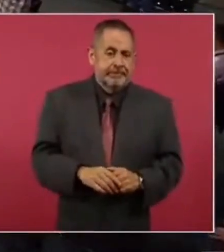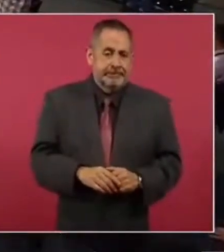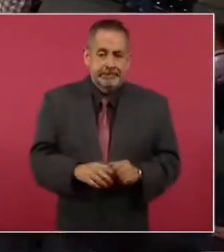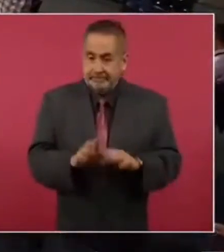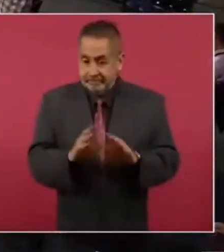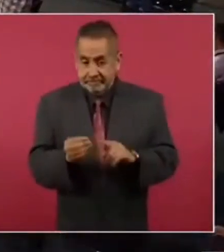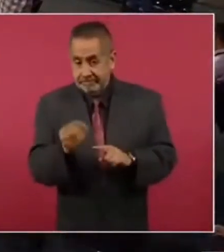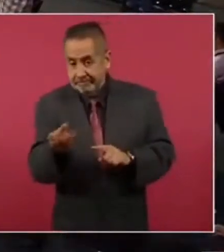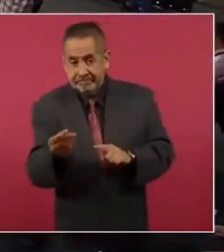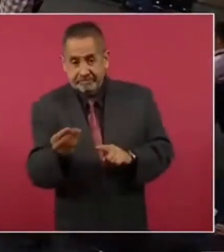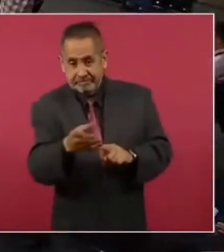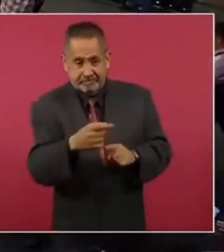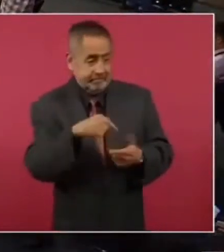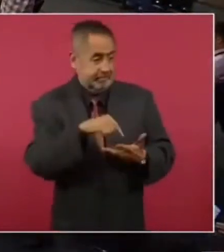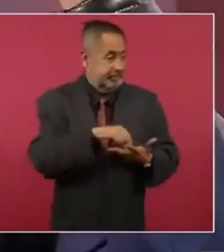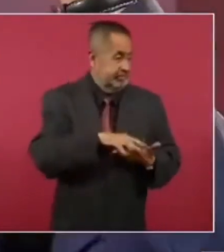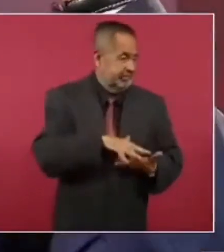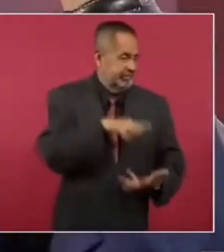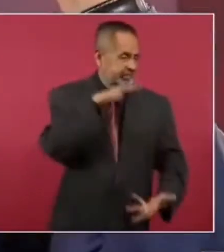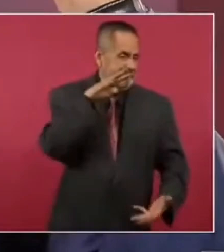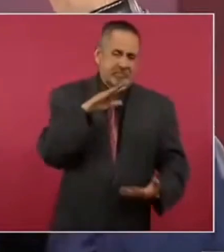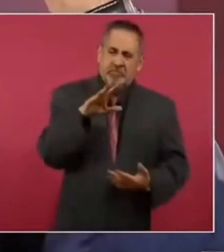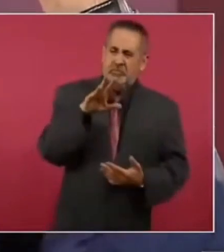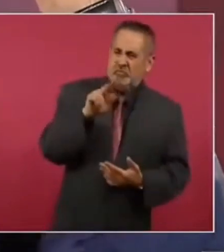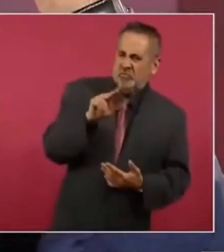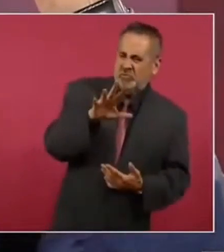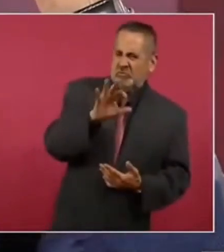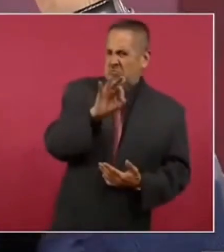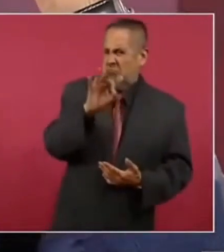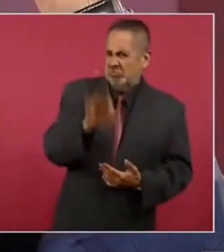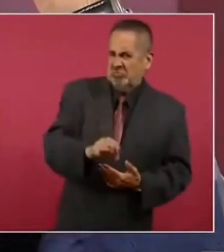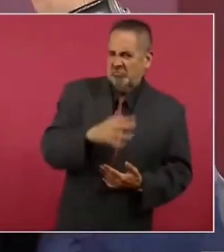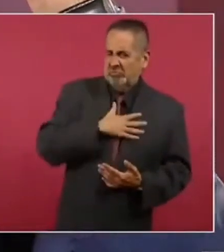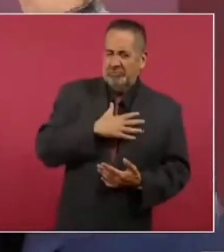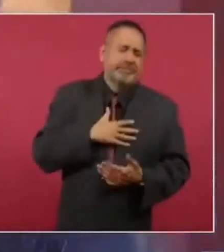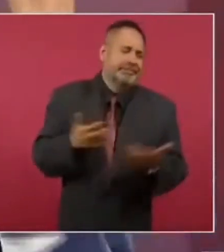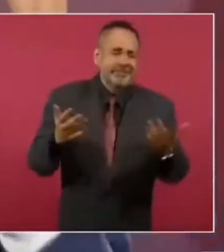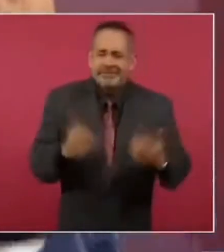Y ya, así eran las elecciones.